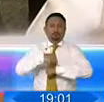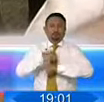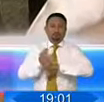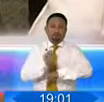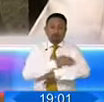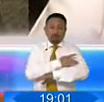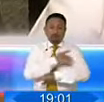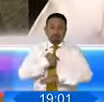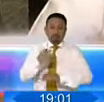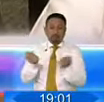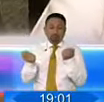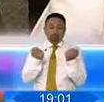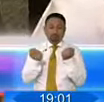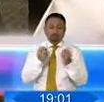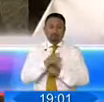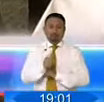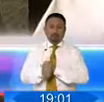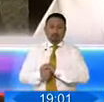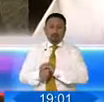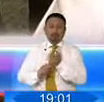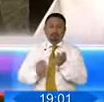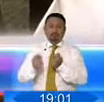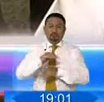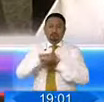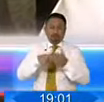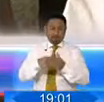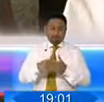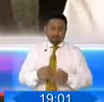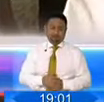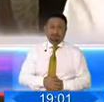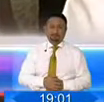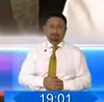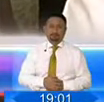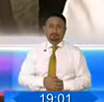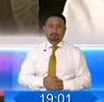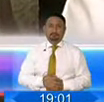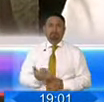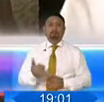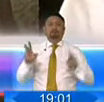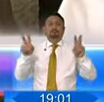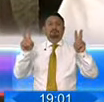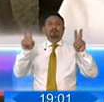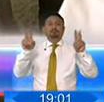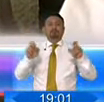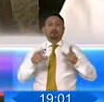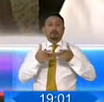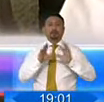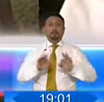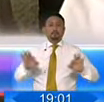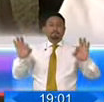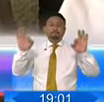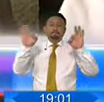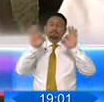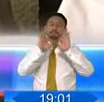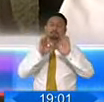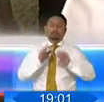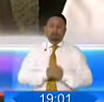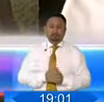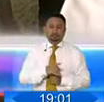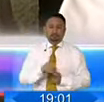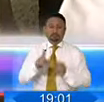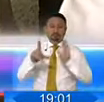podían manipular, tapar y controlar todas las cosas. Hay un tema que trasciende